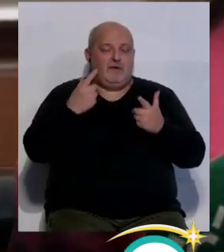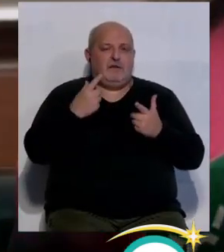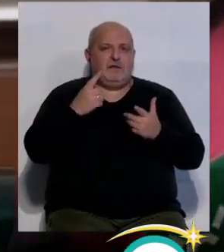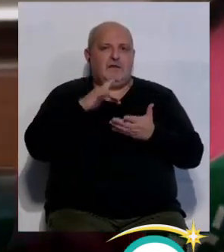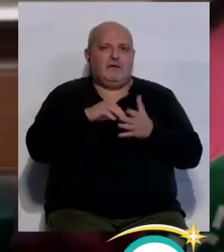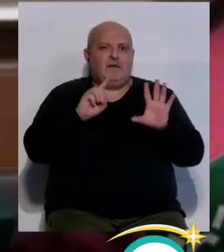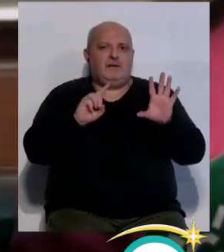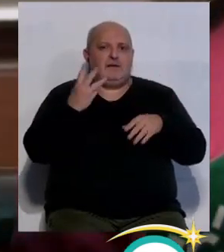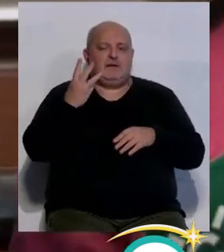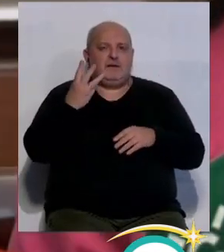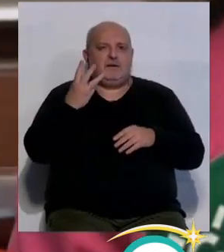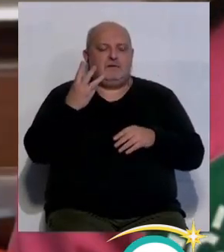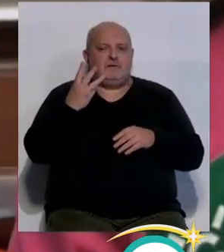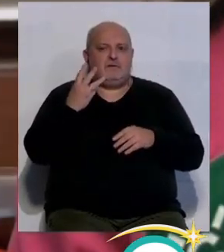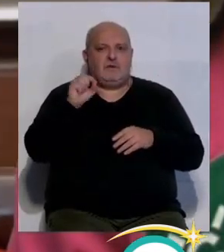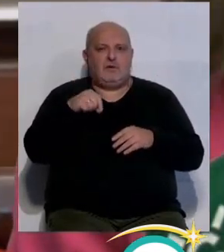es del